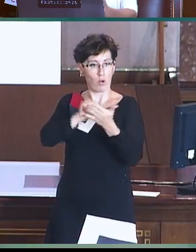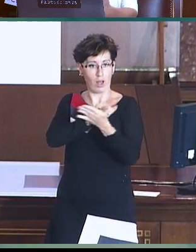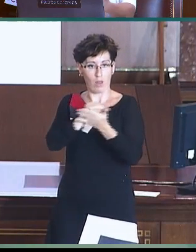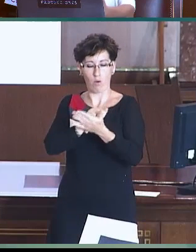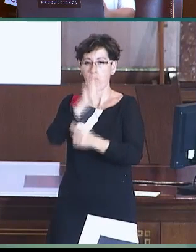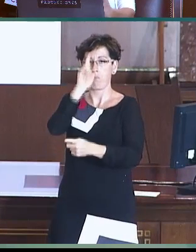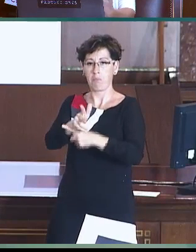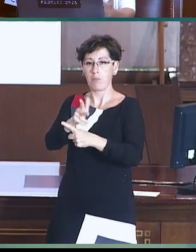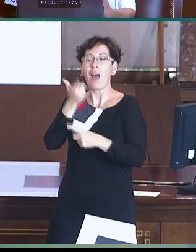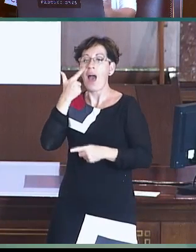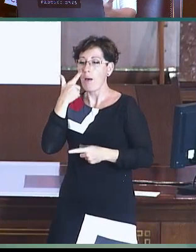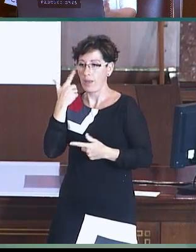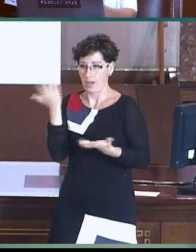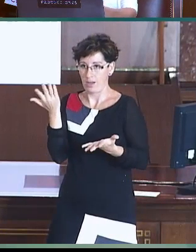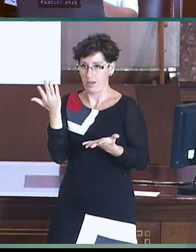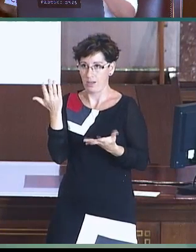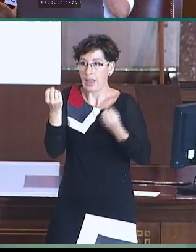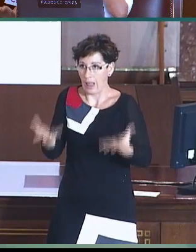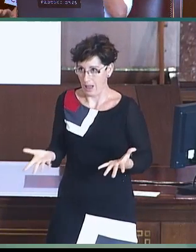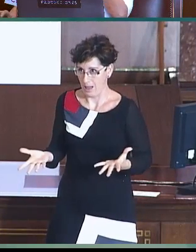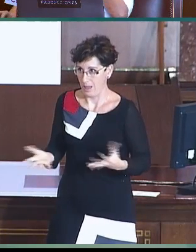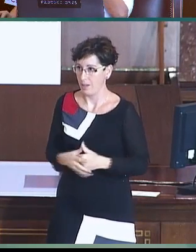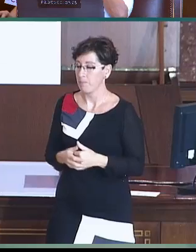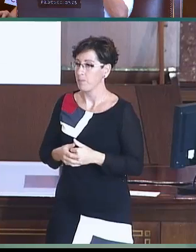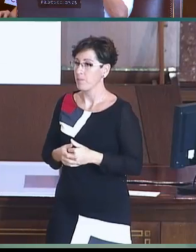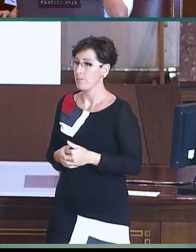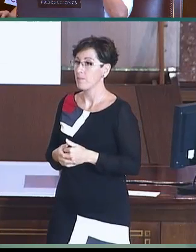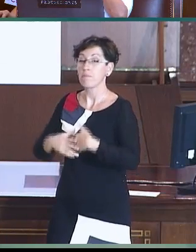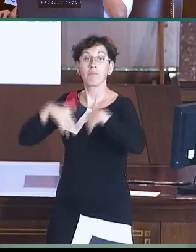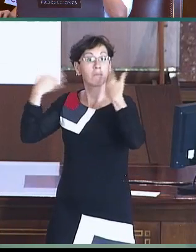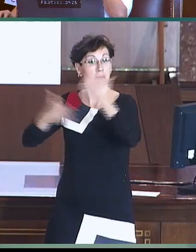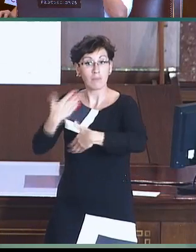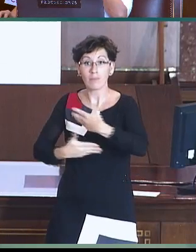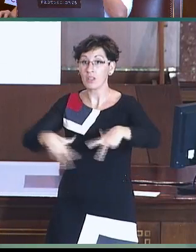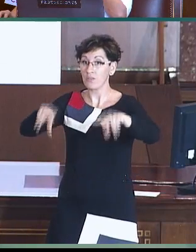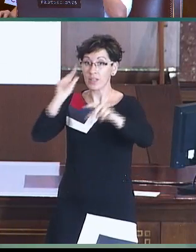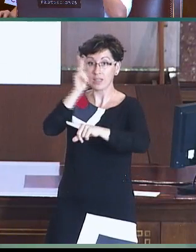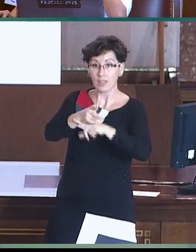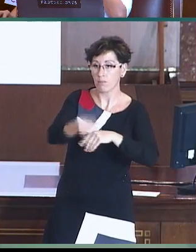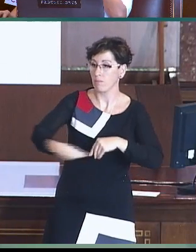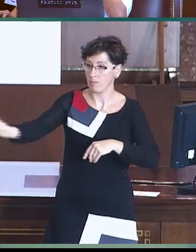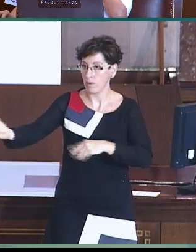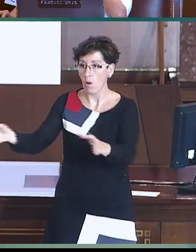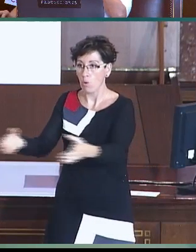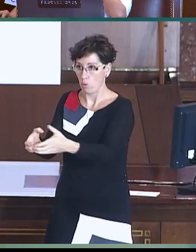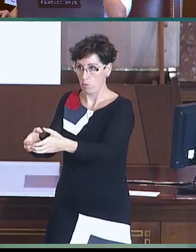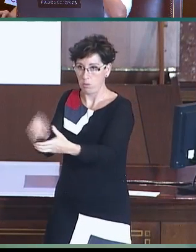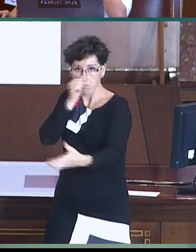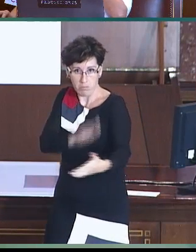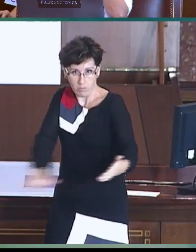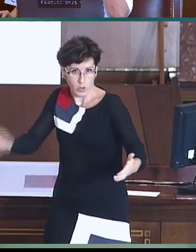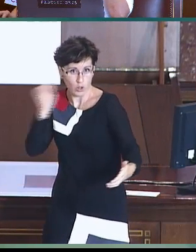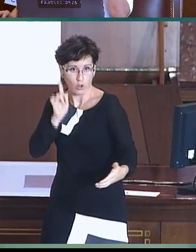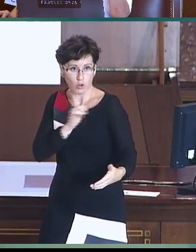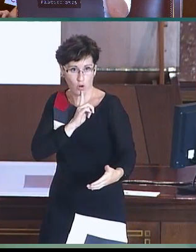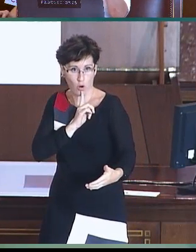cómo caminar, cómo funcionaba, ¿no? Posteriormente se lo pasamos a un grupo de niños sordos.